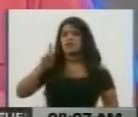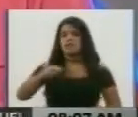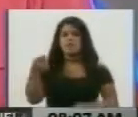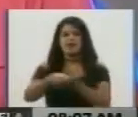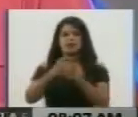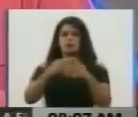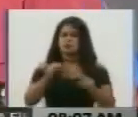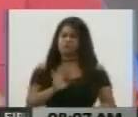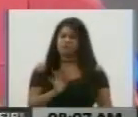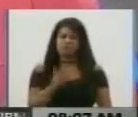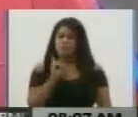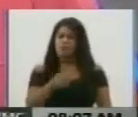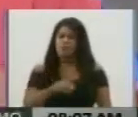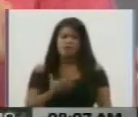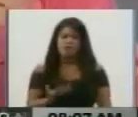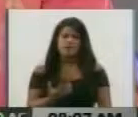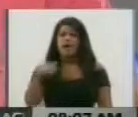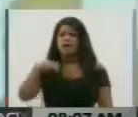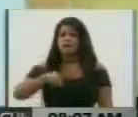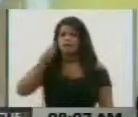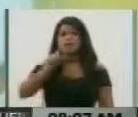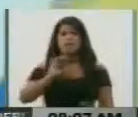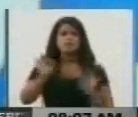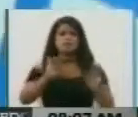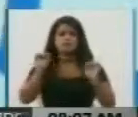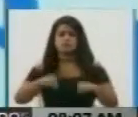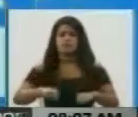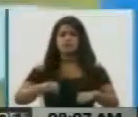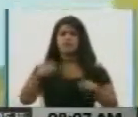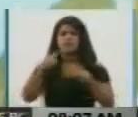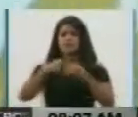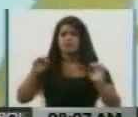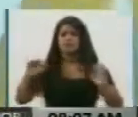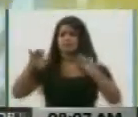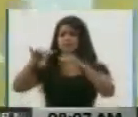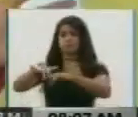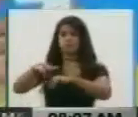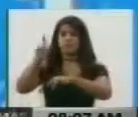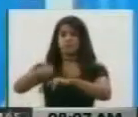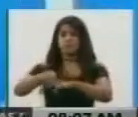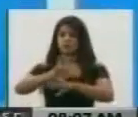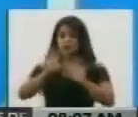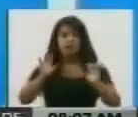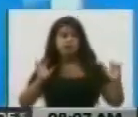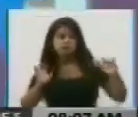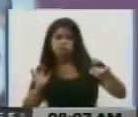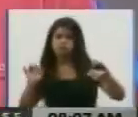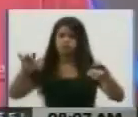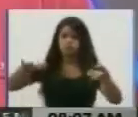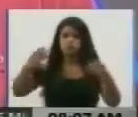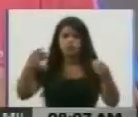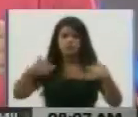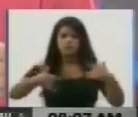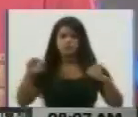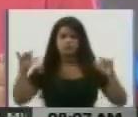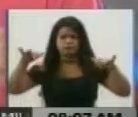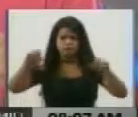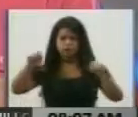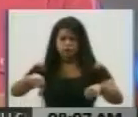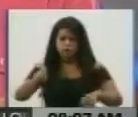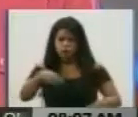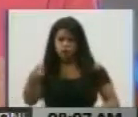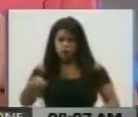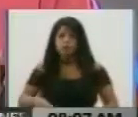tenemos que estar preparados para cualquier escenario. Hay grandes movilizaciones. Hay grandes movilizaciones que se han hecho. Movilizaciones, eso te lo iba a decir, porque en